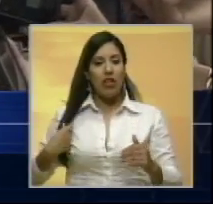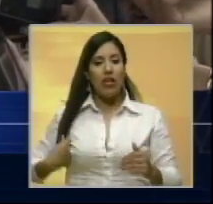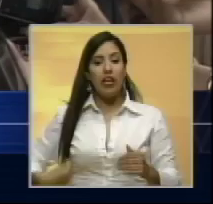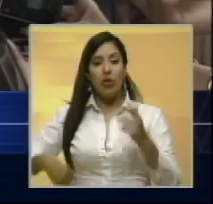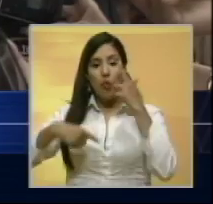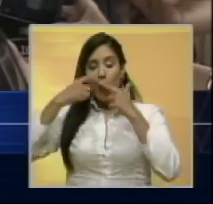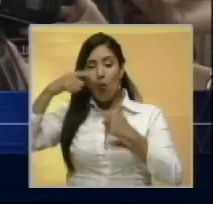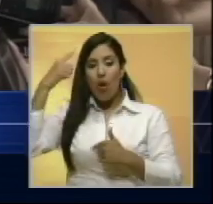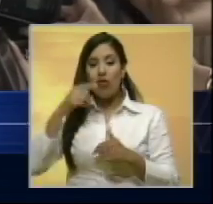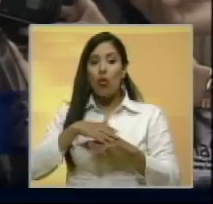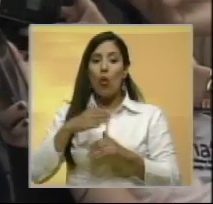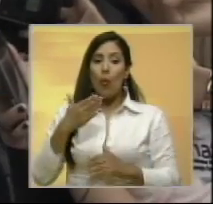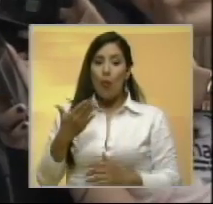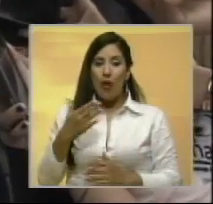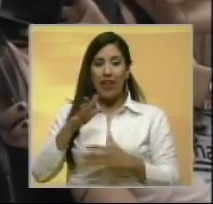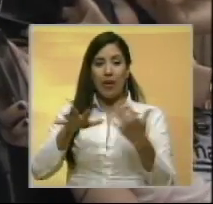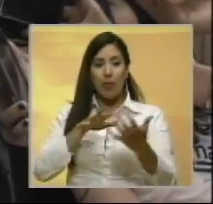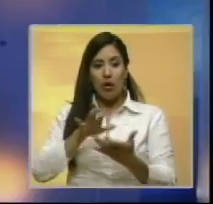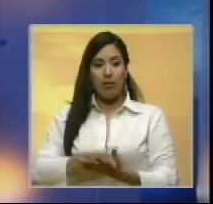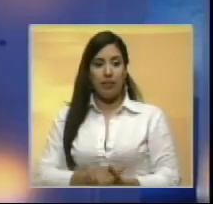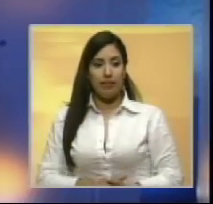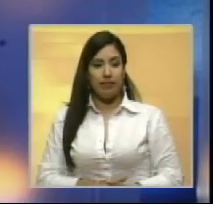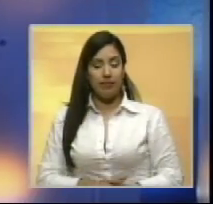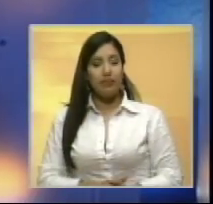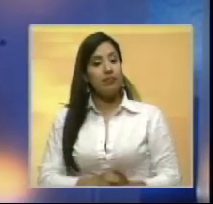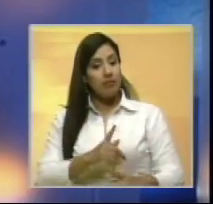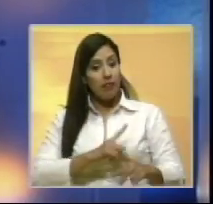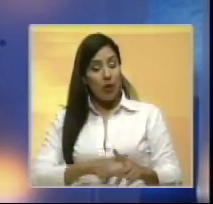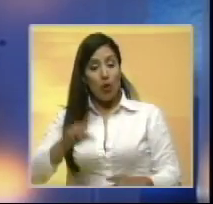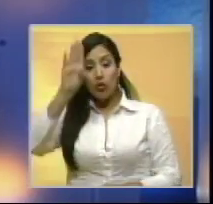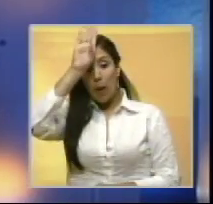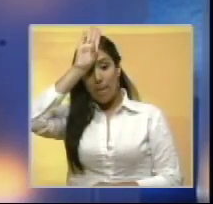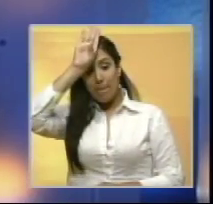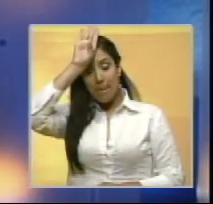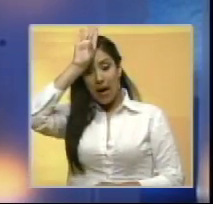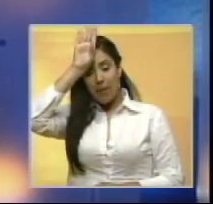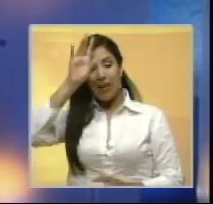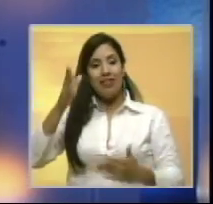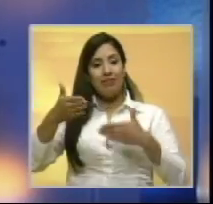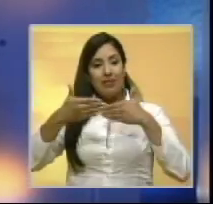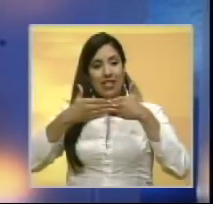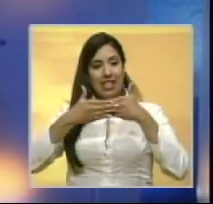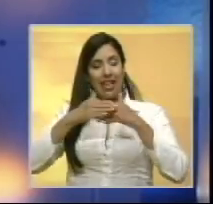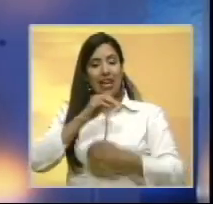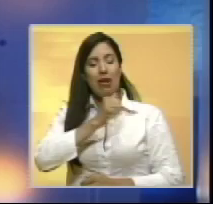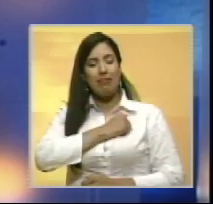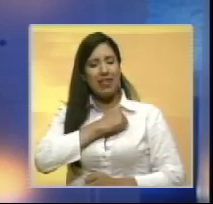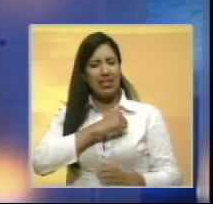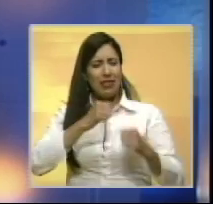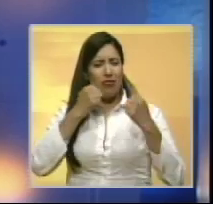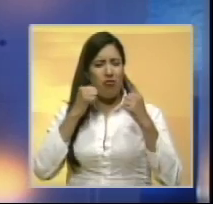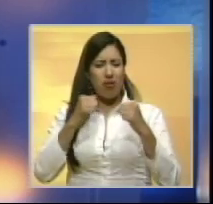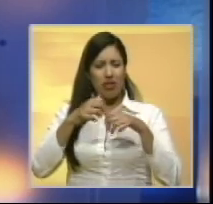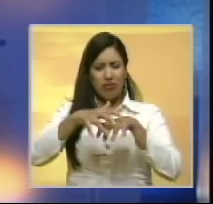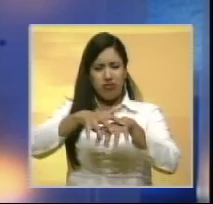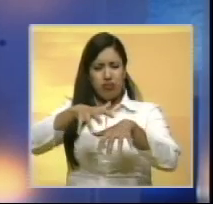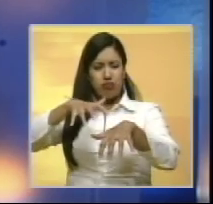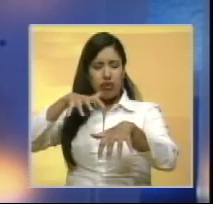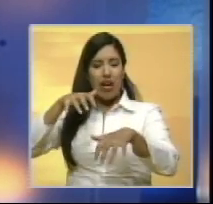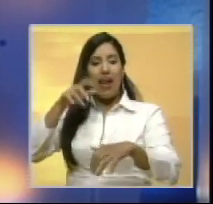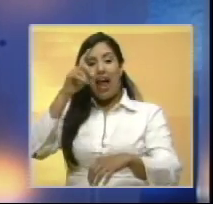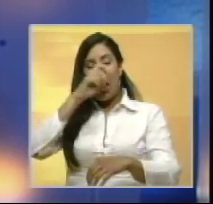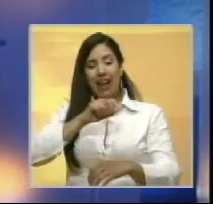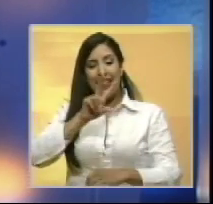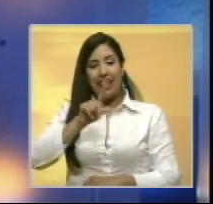anterior debido a la crisis. El Papa Francisco clausuró con una misa multitudinaria la edición número 31